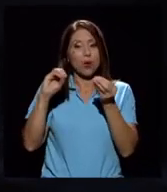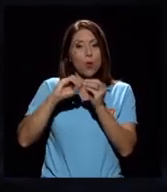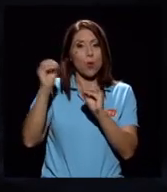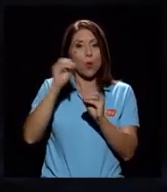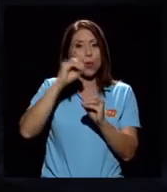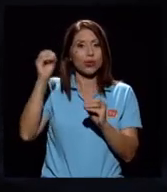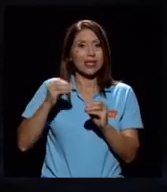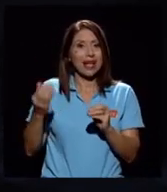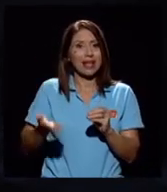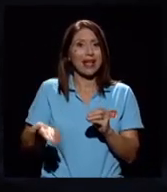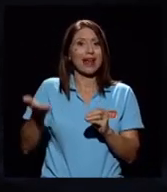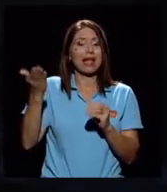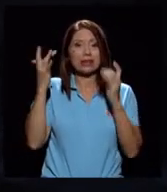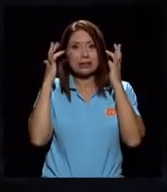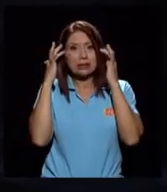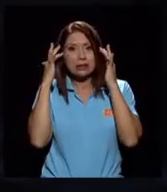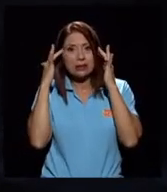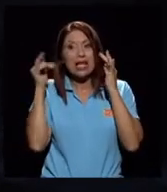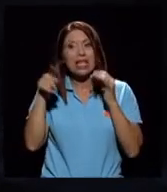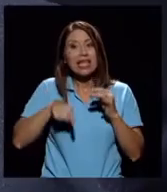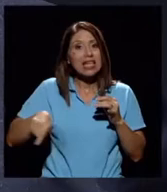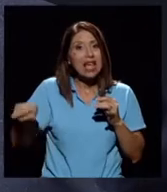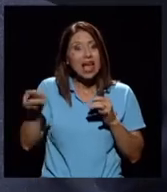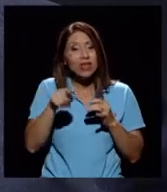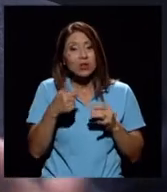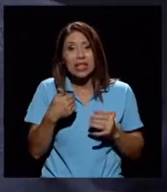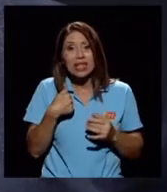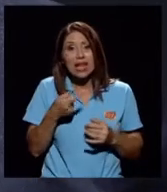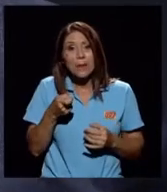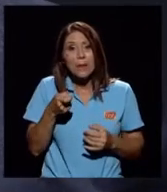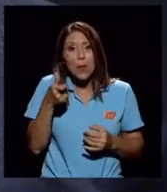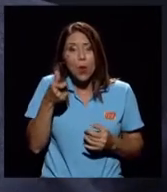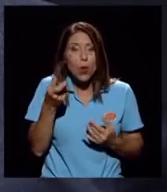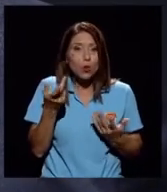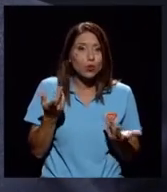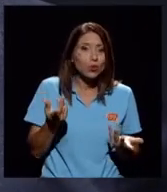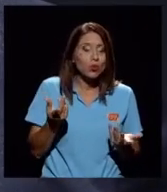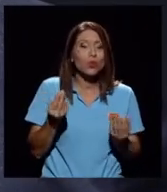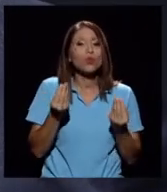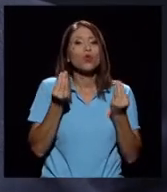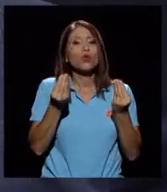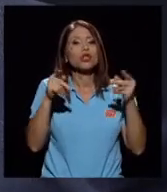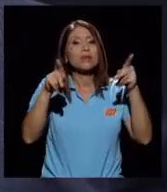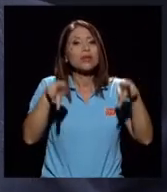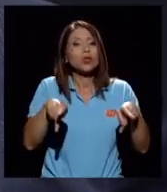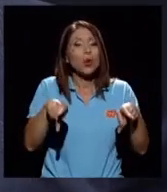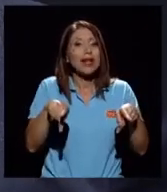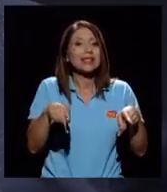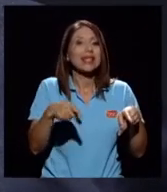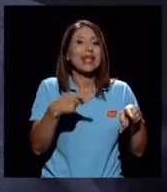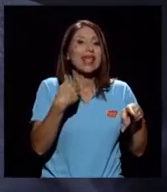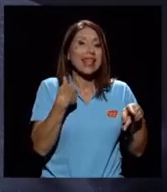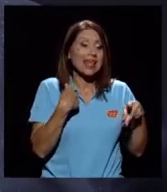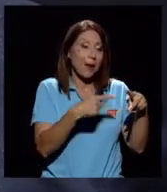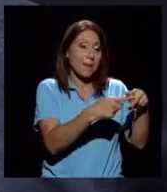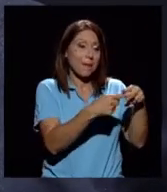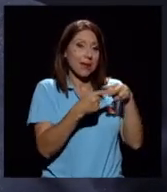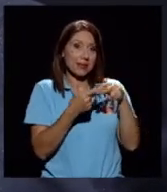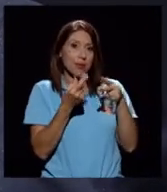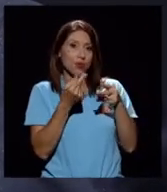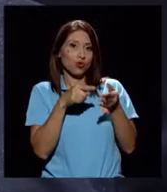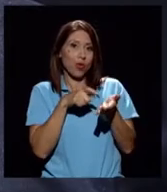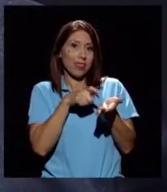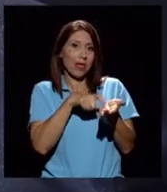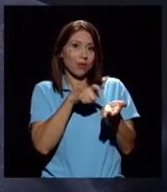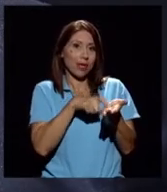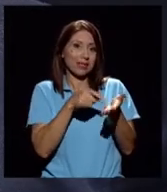menos tienen verdad muchos personas que tenían deudas en dólares empezaron a preocupar